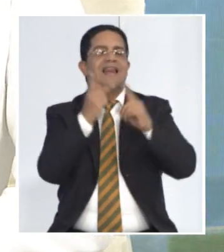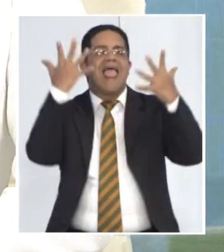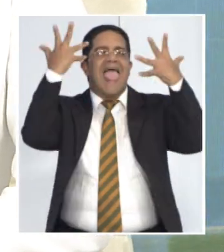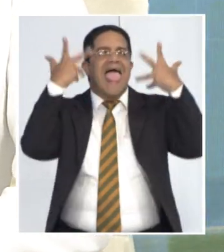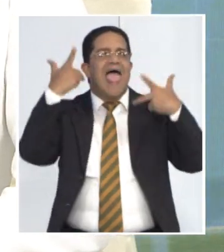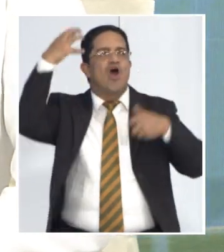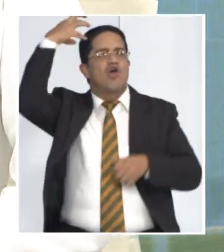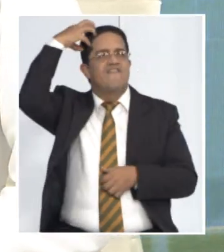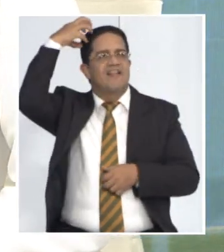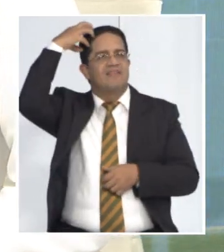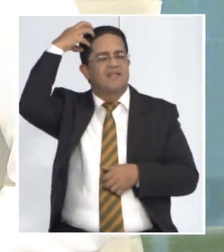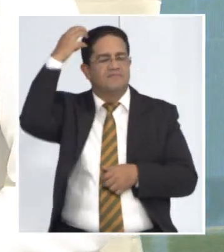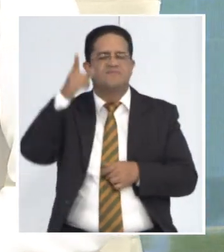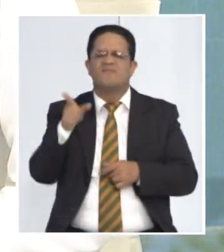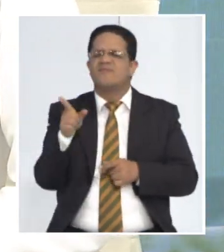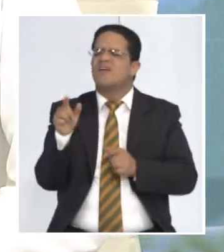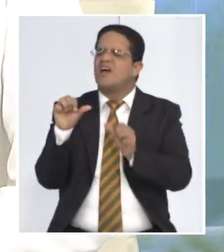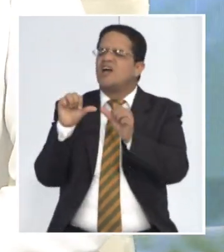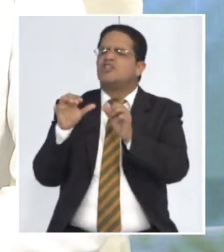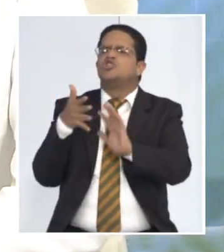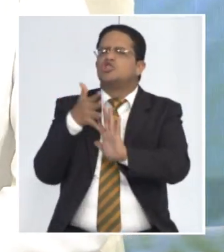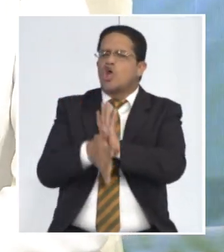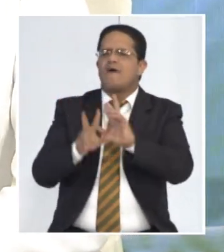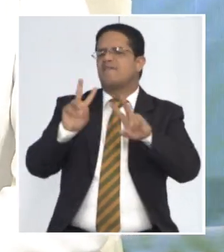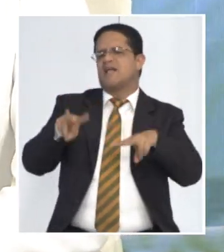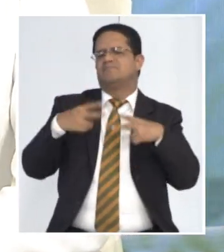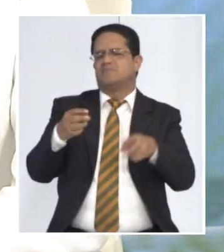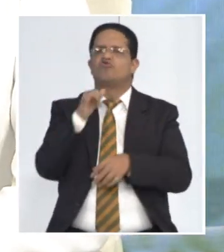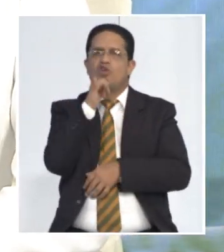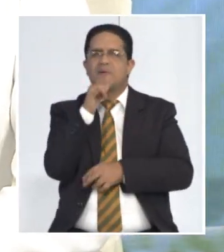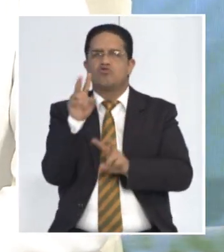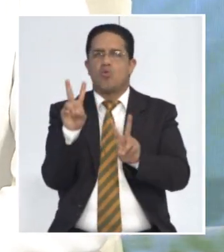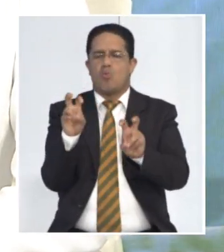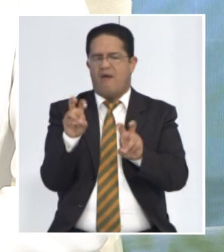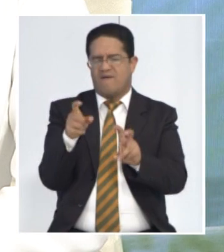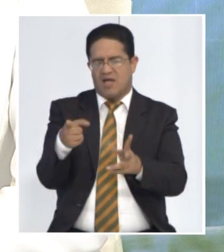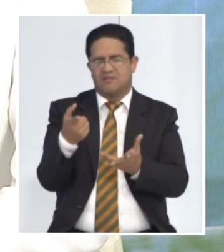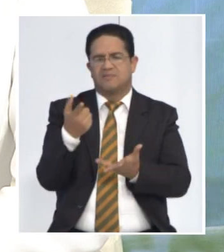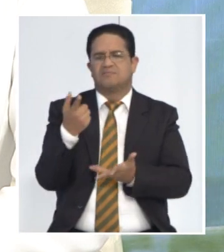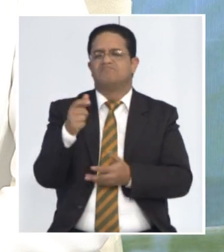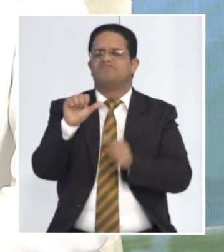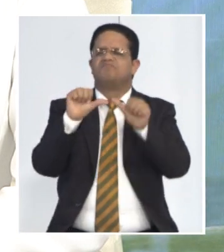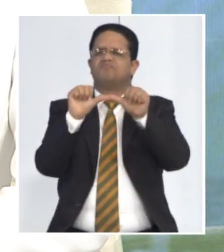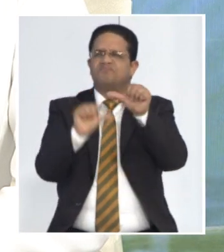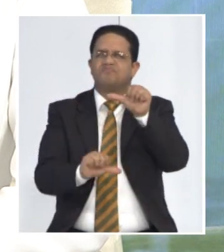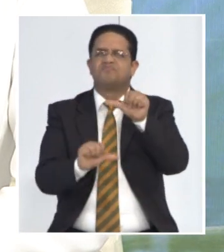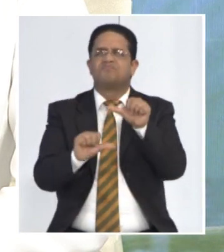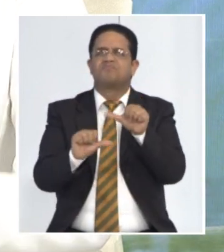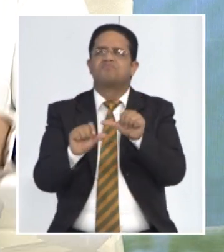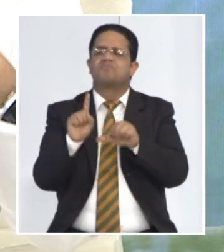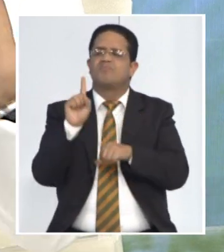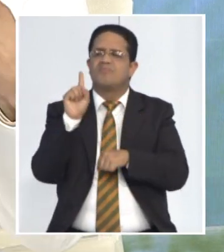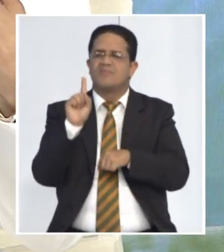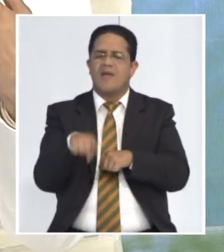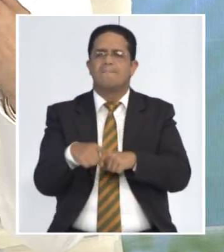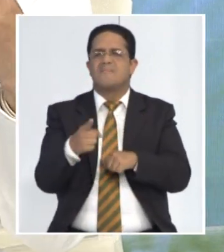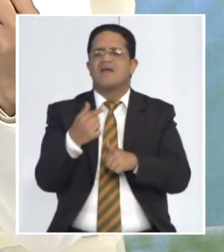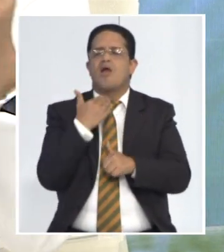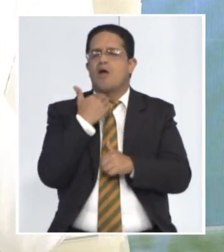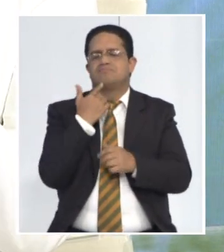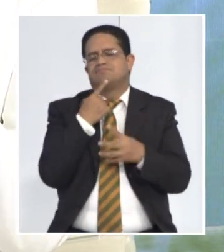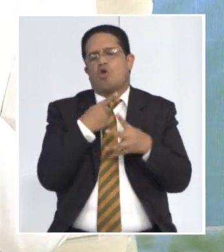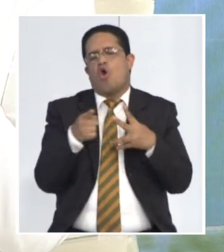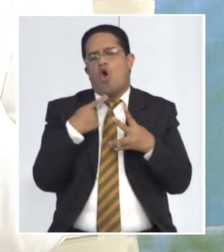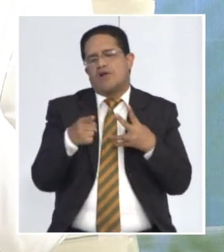sobre las actualizaciones que se llevarán a cabo en nuestro país, vamos a ver también esa novedad que hay